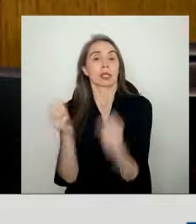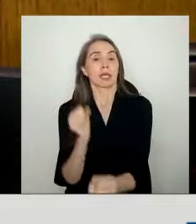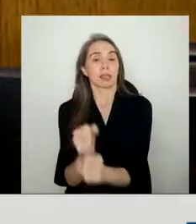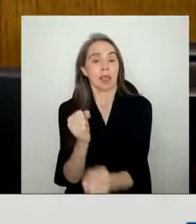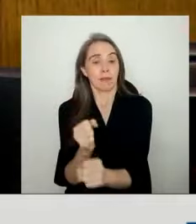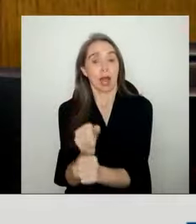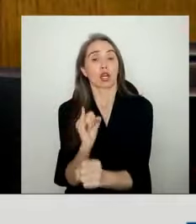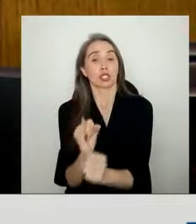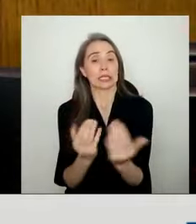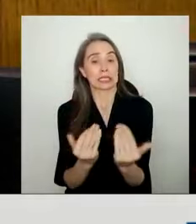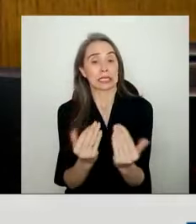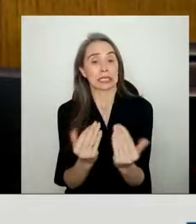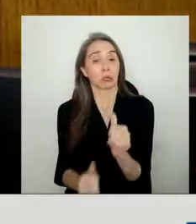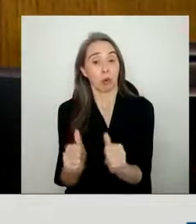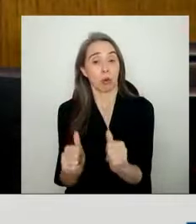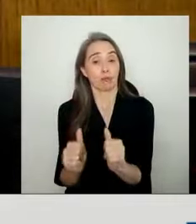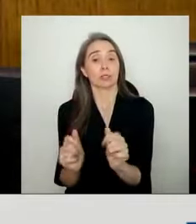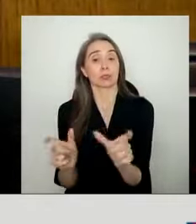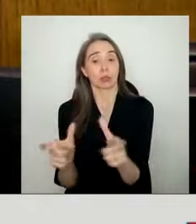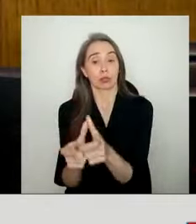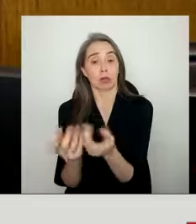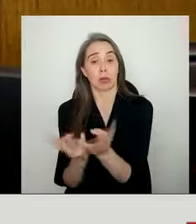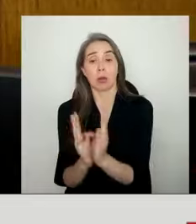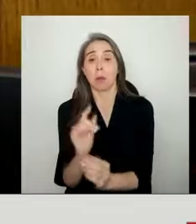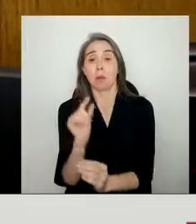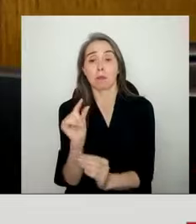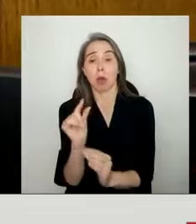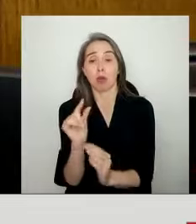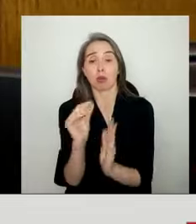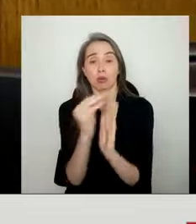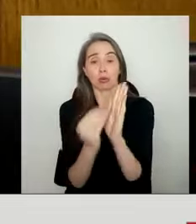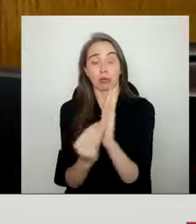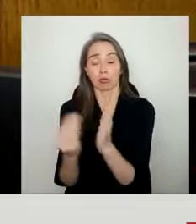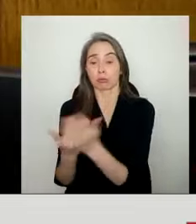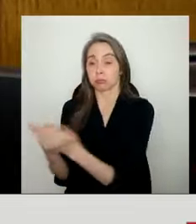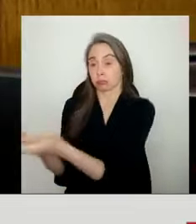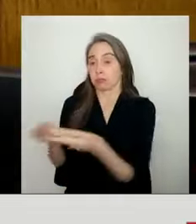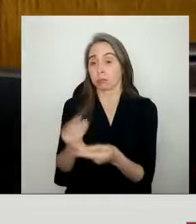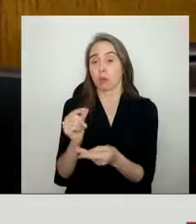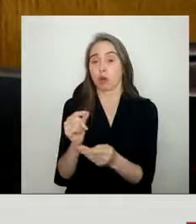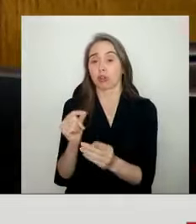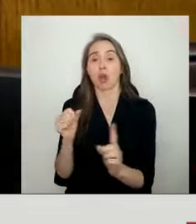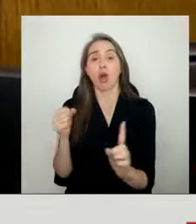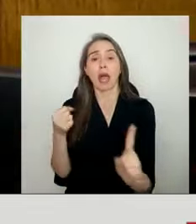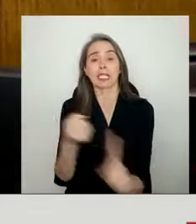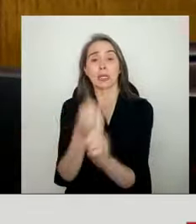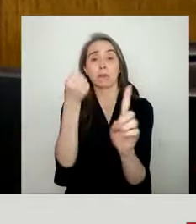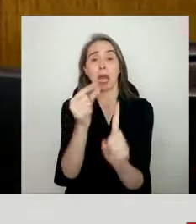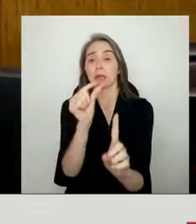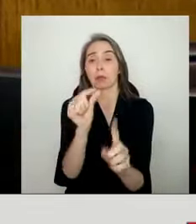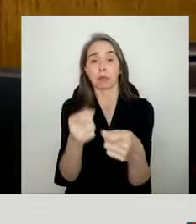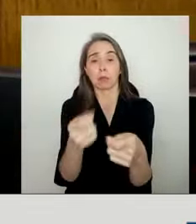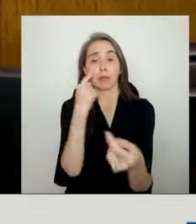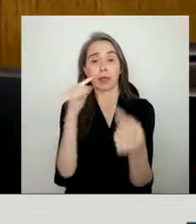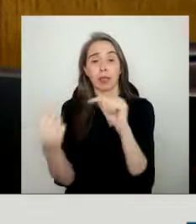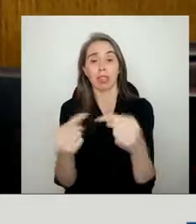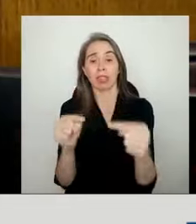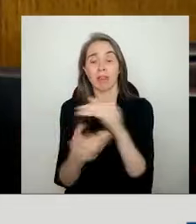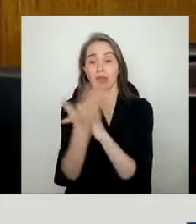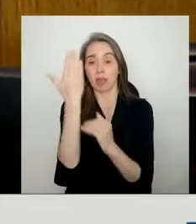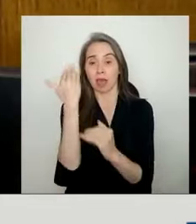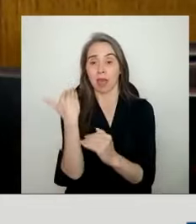profesional ha sido escaso en contenido y en el impacto Y esto quedó ampliamente demostrado en todo el debate que tuvimos con este